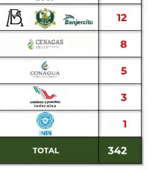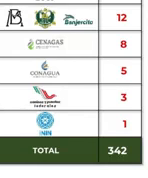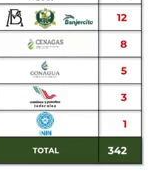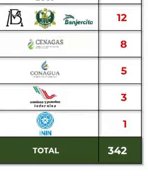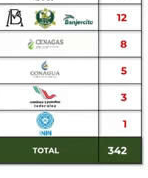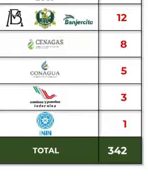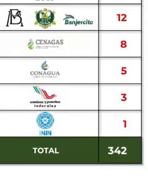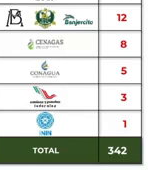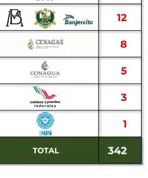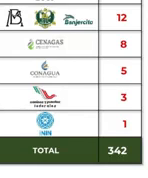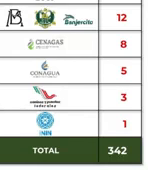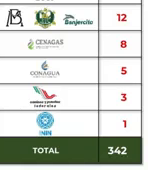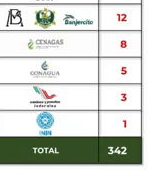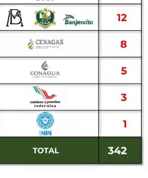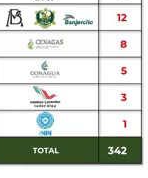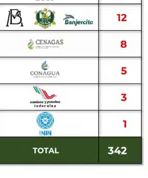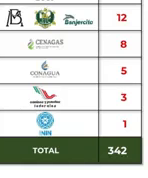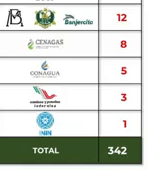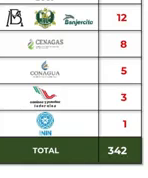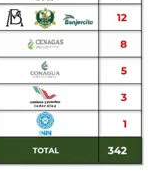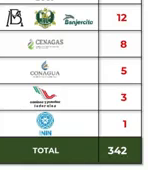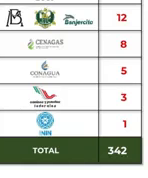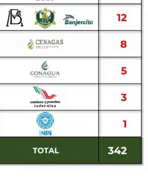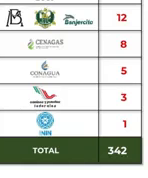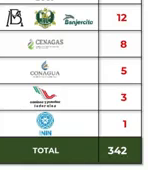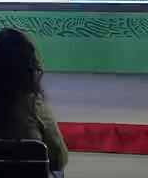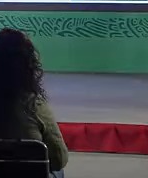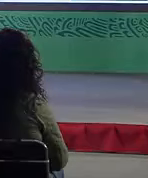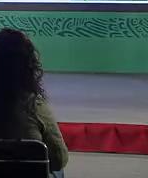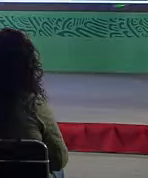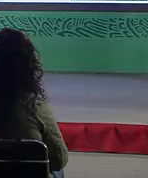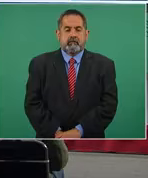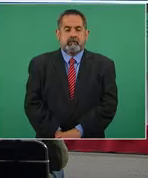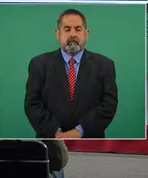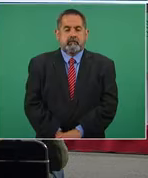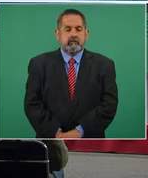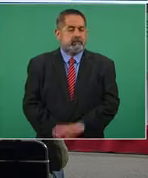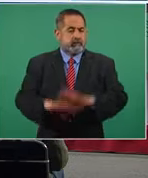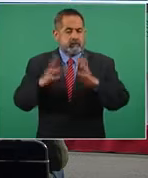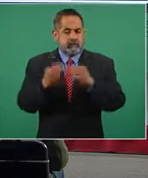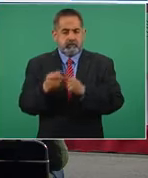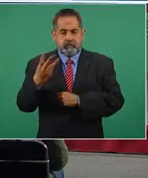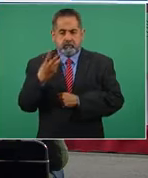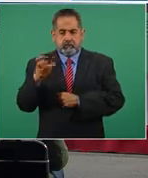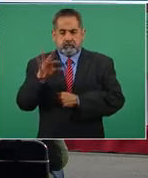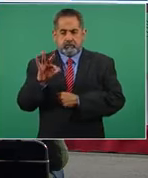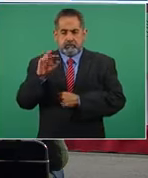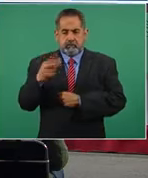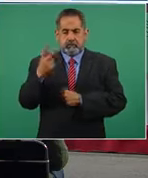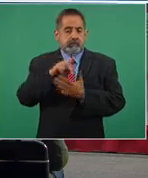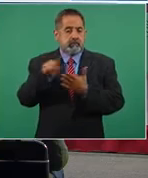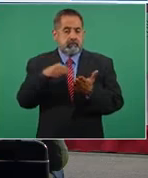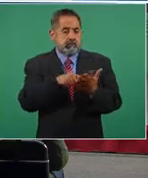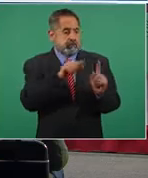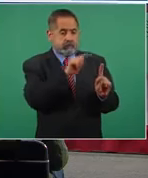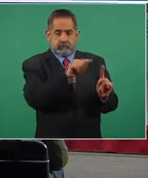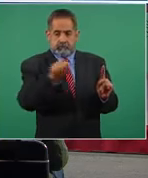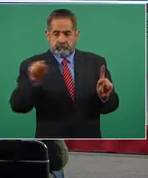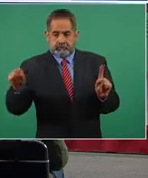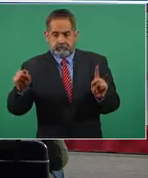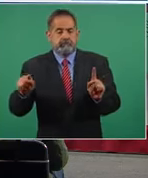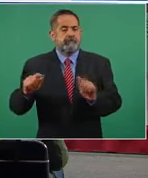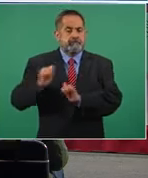SCT 3 y el ININ una instalación. Total 342 instalaciones